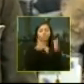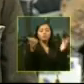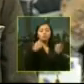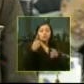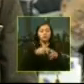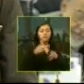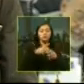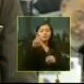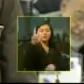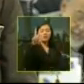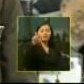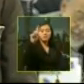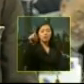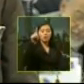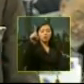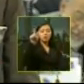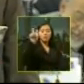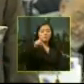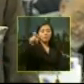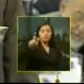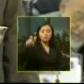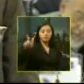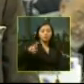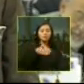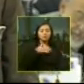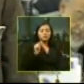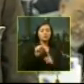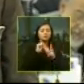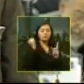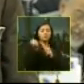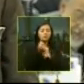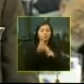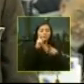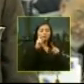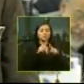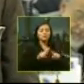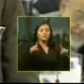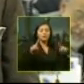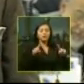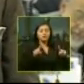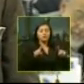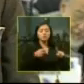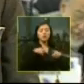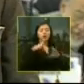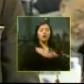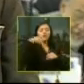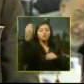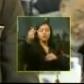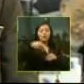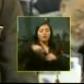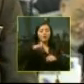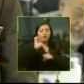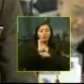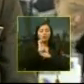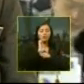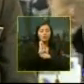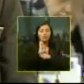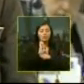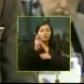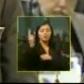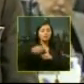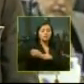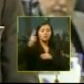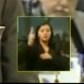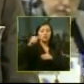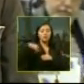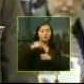son 3,5 millones de compatriotas que están en situaciones adversas allá afuera de nuestras fronteras